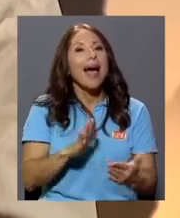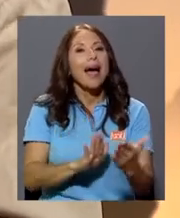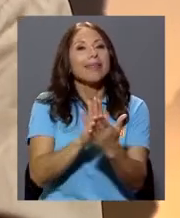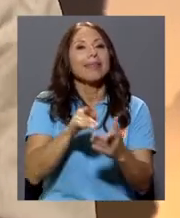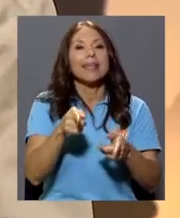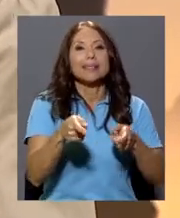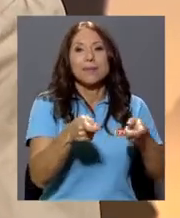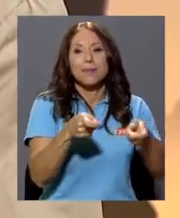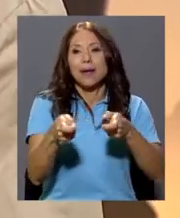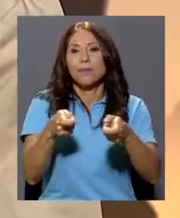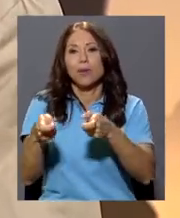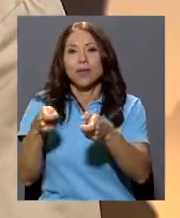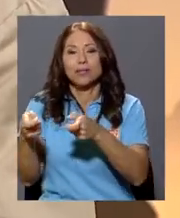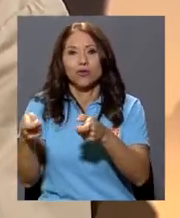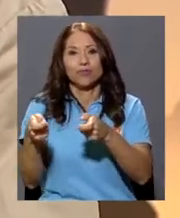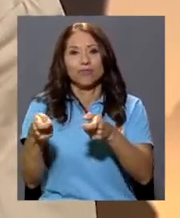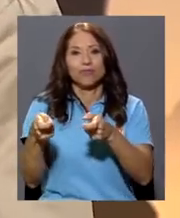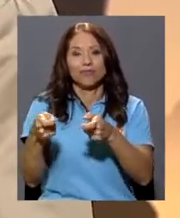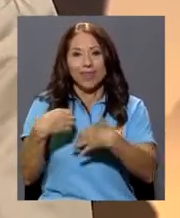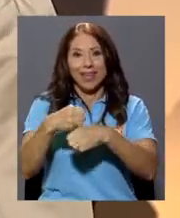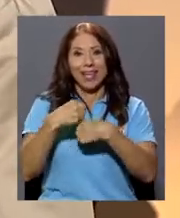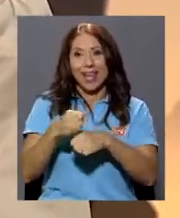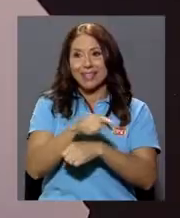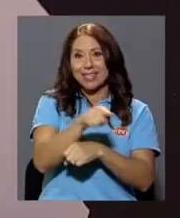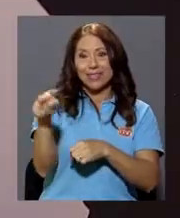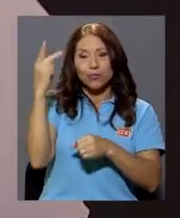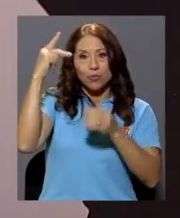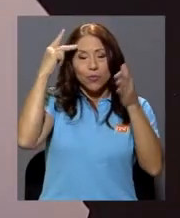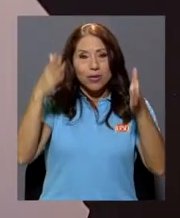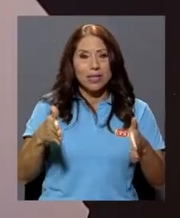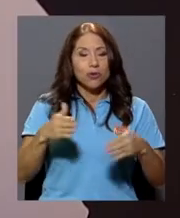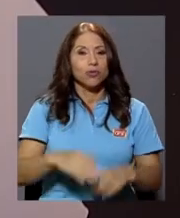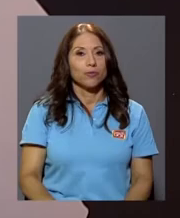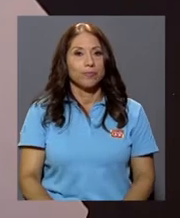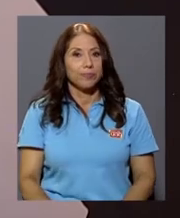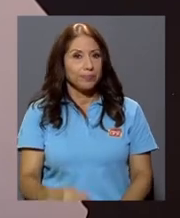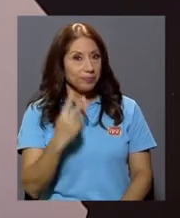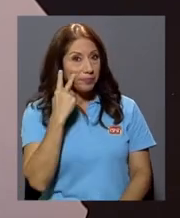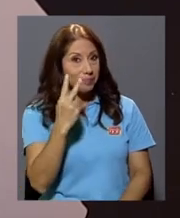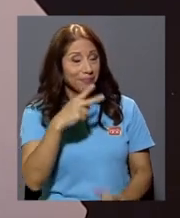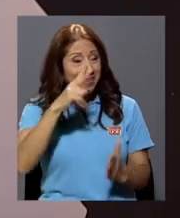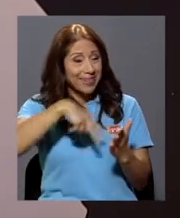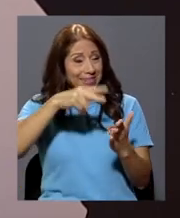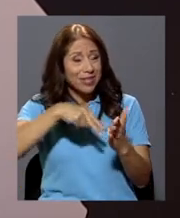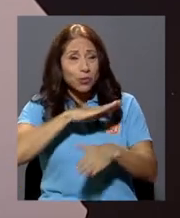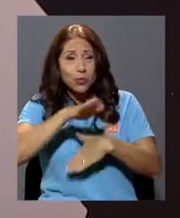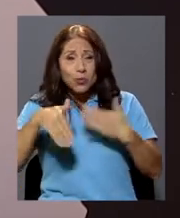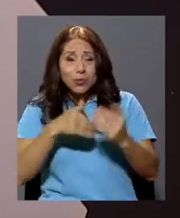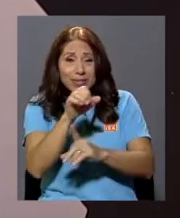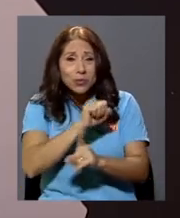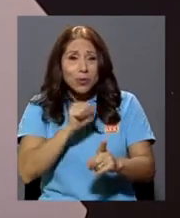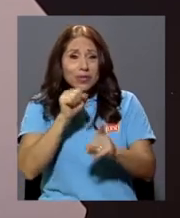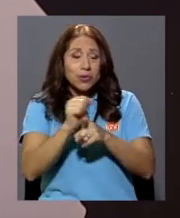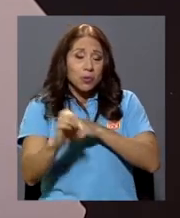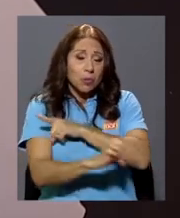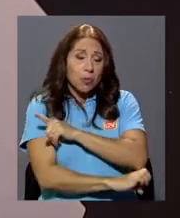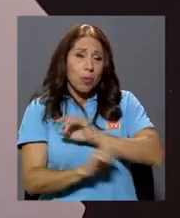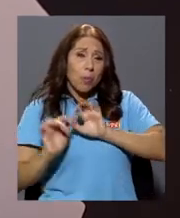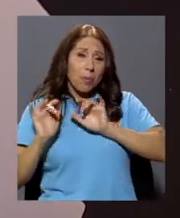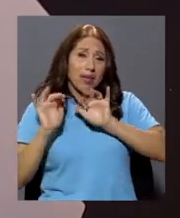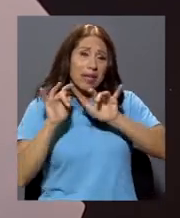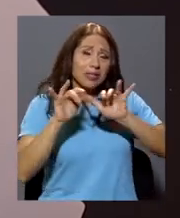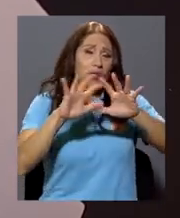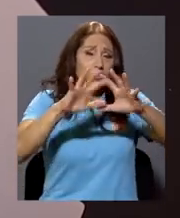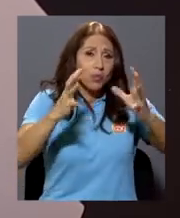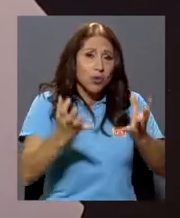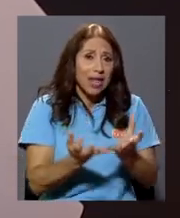manipulación por parte de este tipo de políticos, ¿no? Vea que leyendo todo el planteamiento de las migraciones mundiales y la puesta en escena que usted nos ha